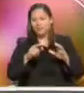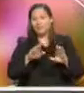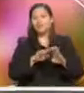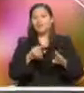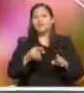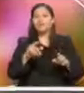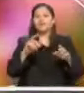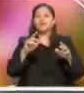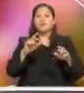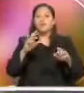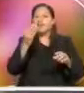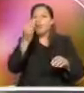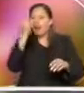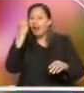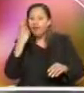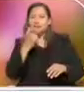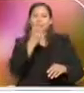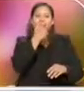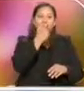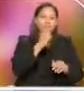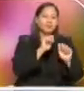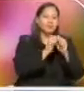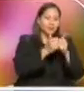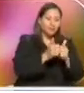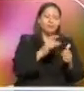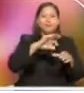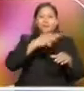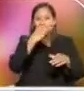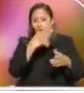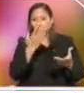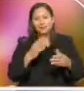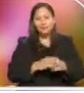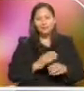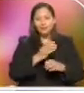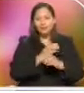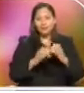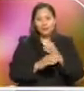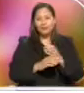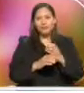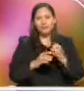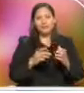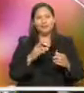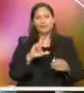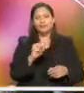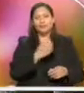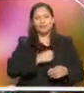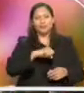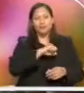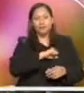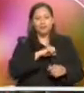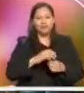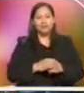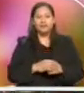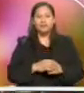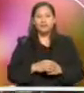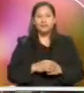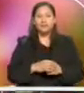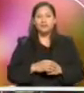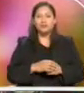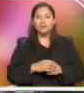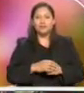asalten la cena y coman galletas y Sí, pan. papas, ¿no? Sí. Ese tipo de cosas que Sí. no son luego nada sanas. Así